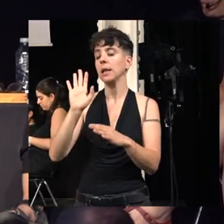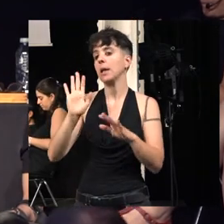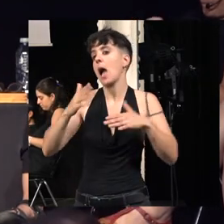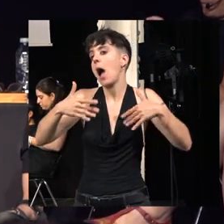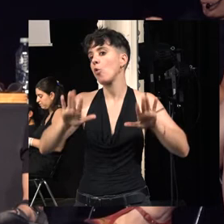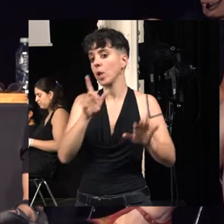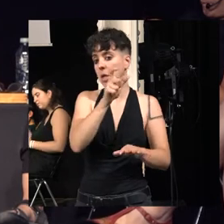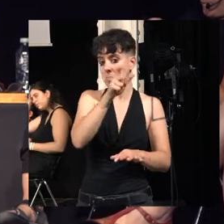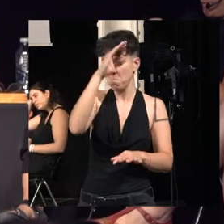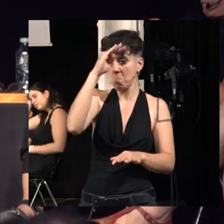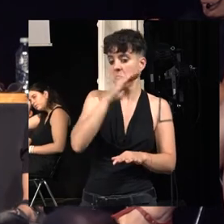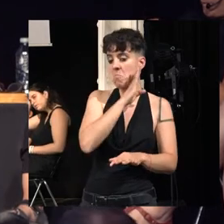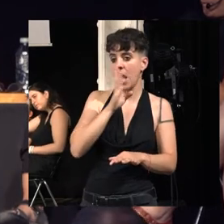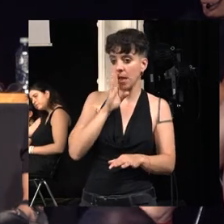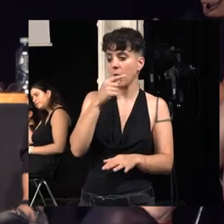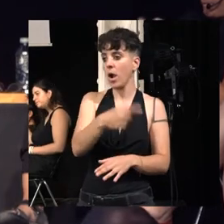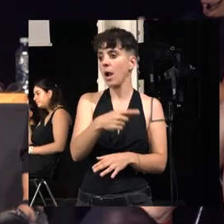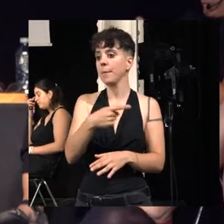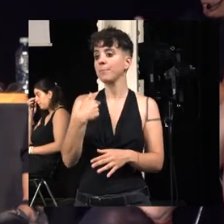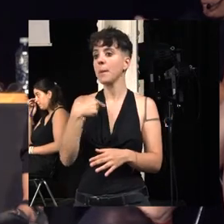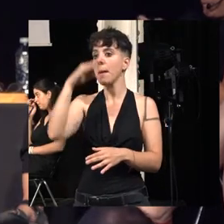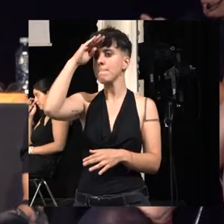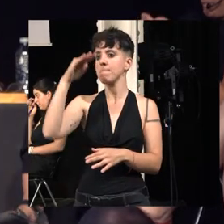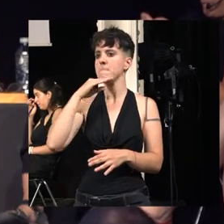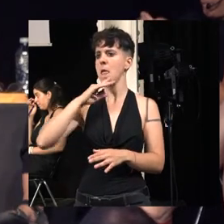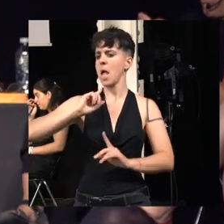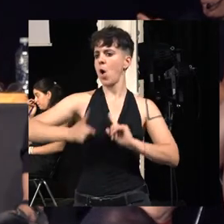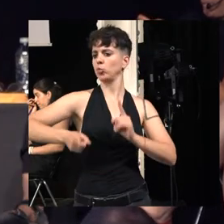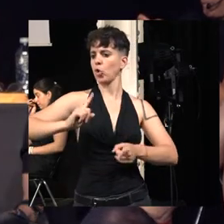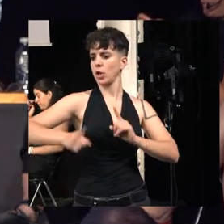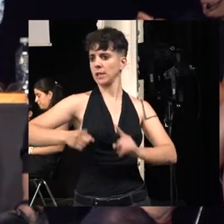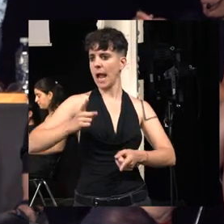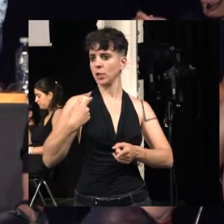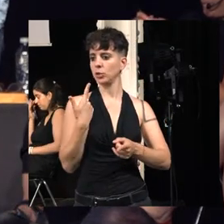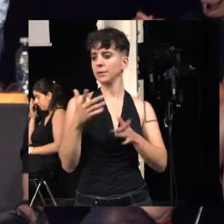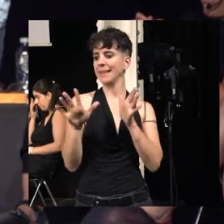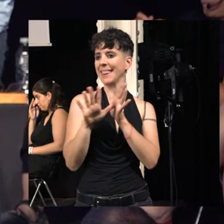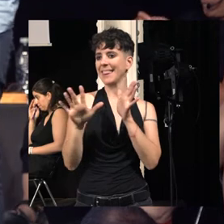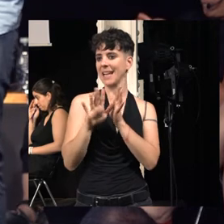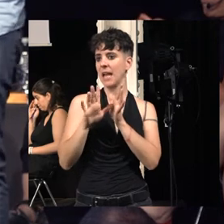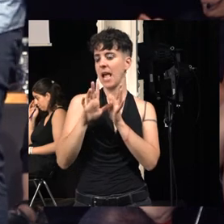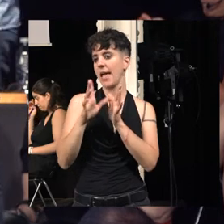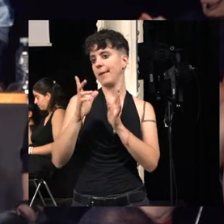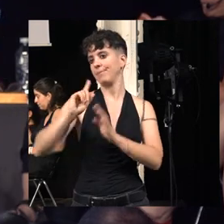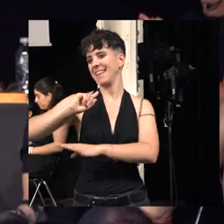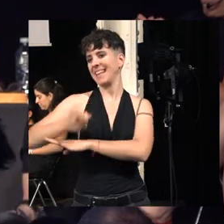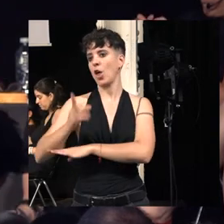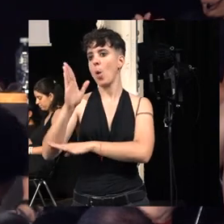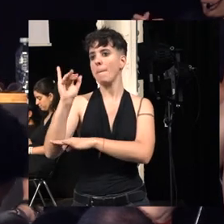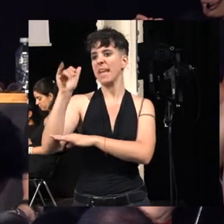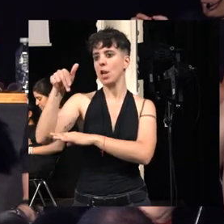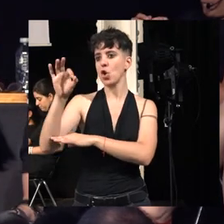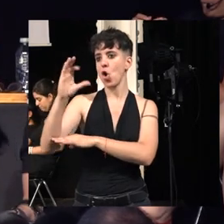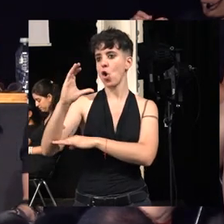padre también. Mi padre autoritario, muy próximo al régimen de Pinochet, por lo tanto, me tocó